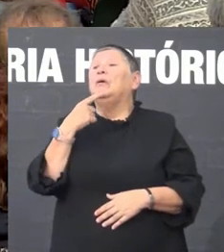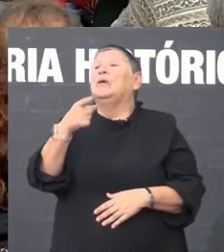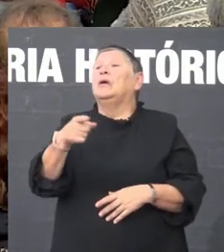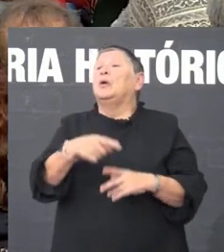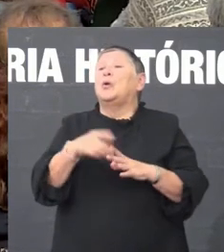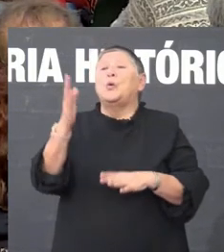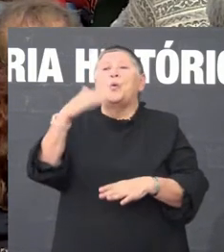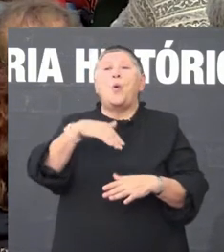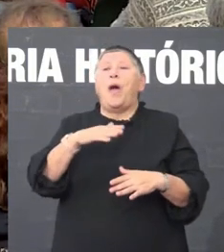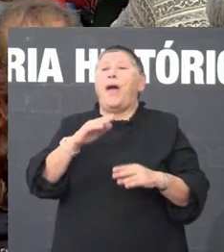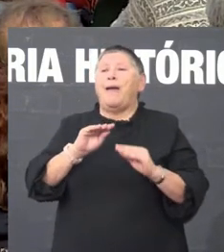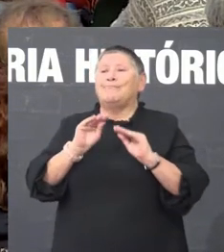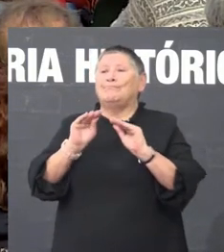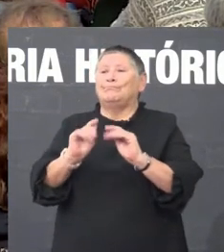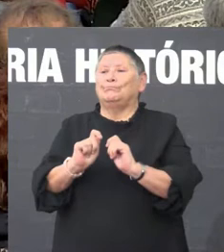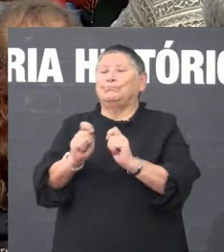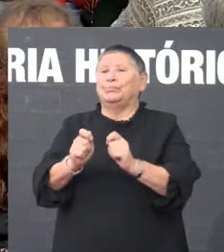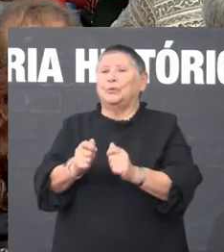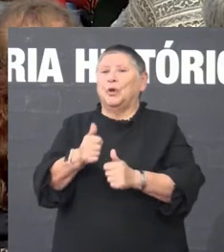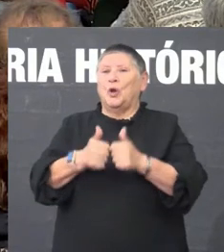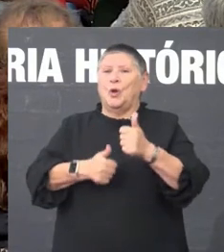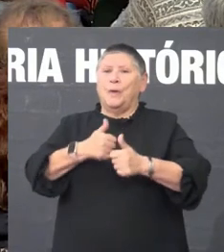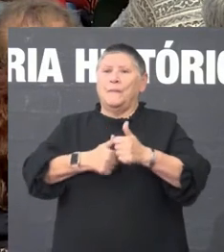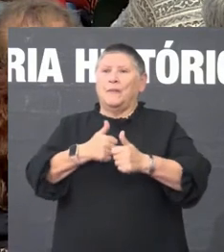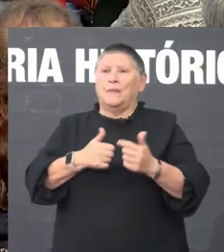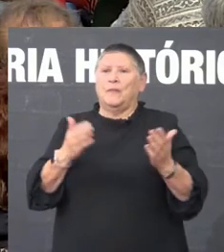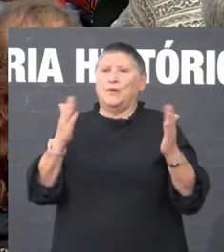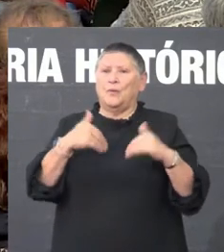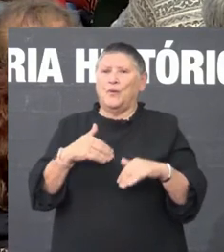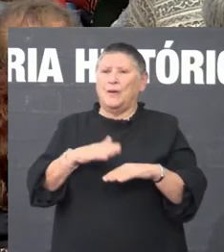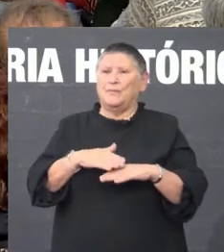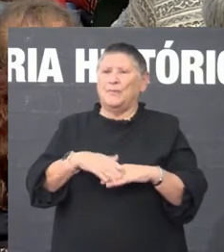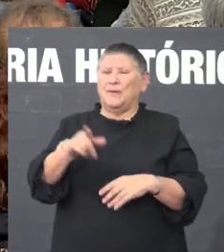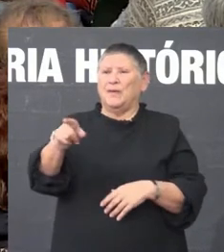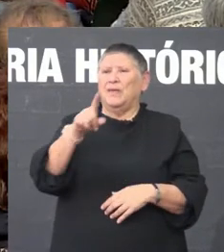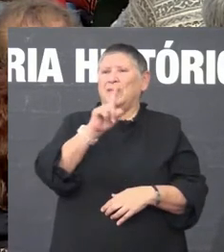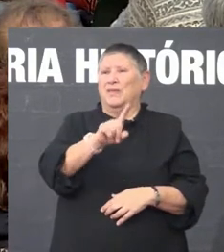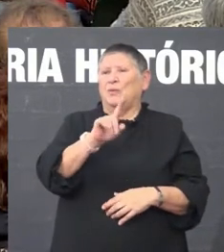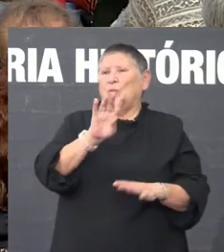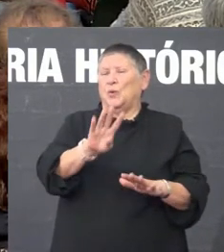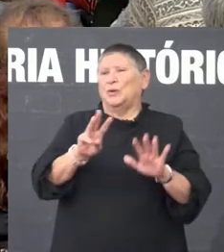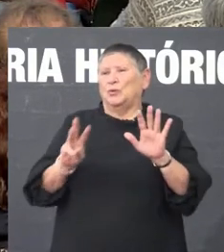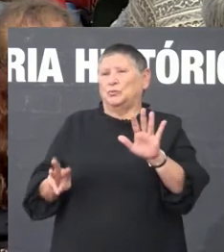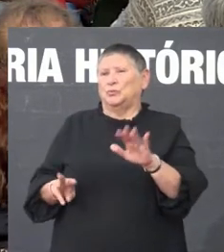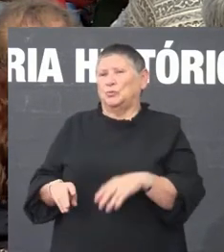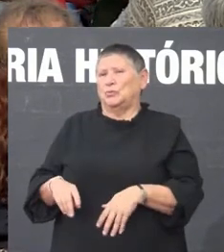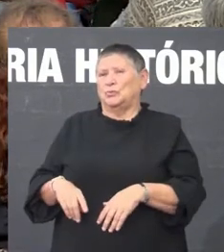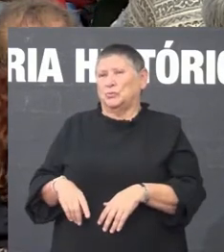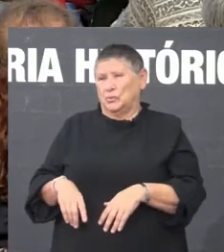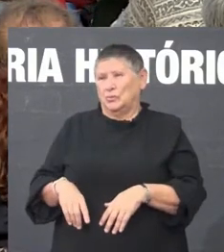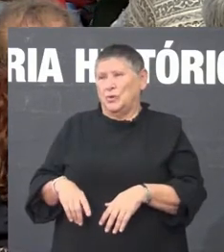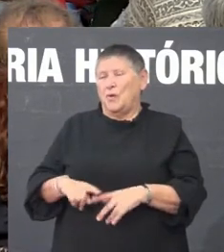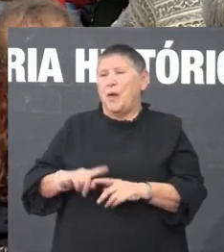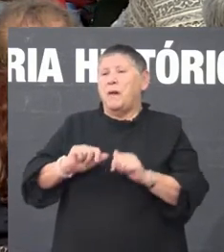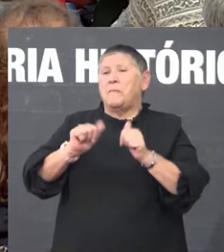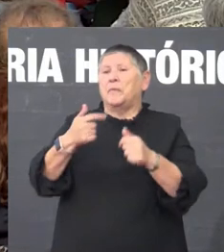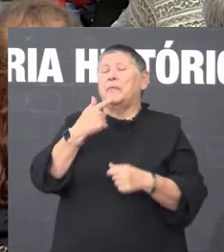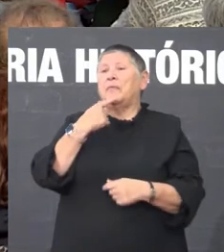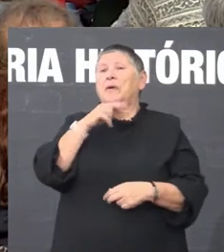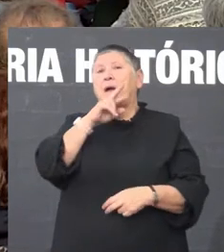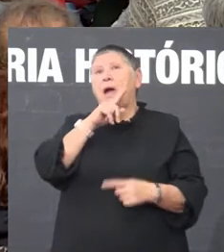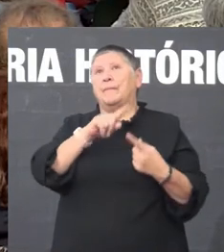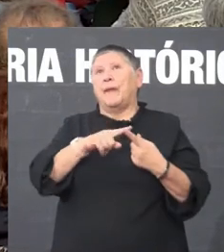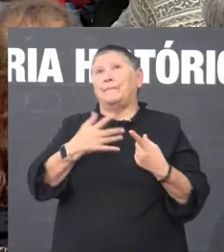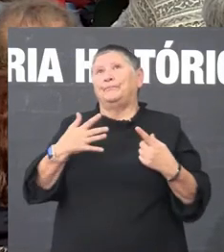competencia. No hay competencia, porque están en 148. Entonces, lo único que tienen es un principio, que se habla de, bueno, de la salud, del